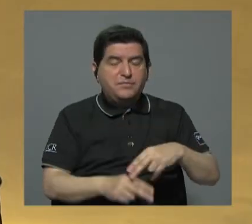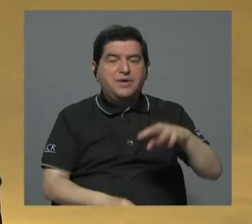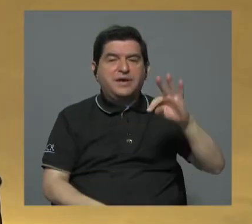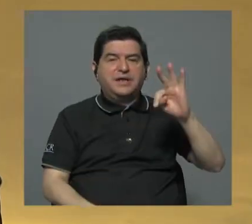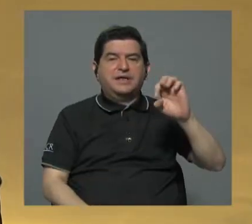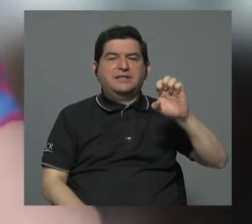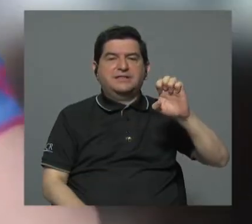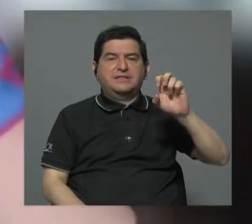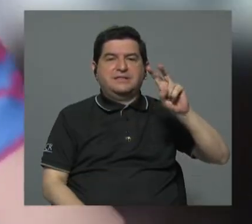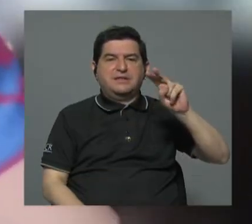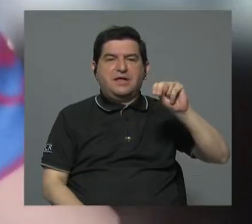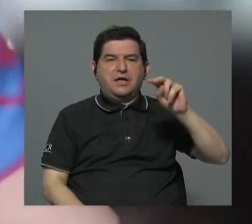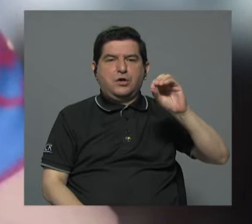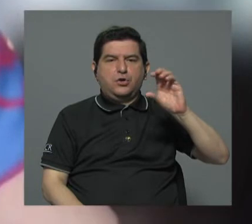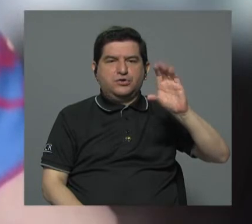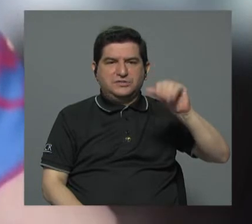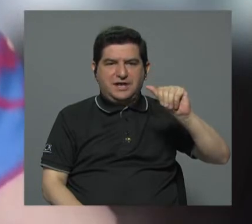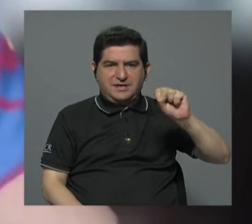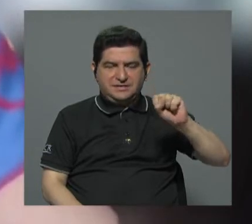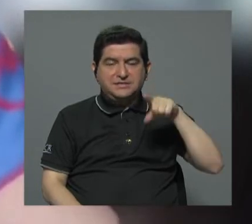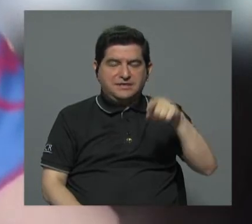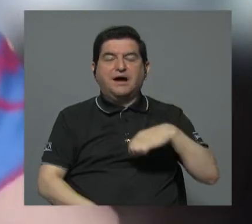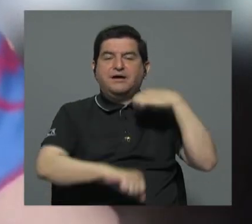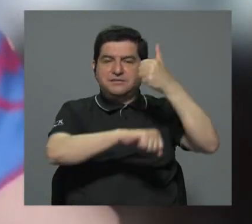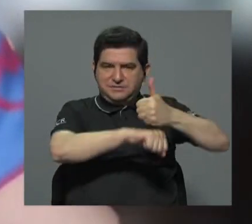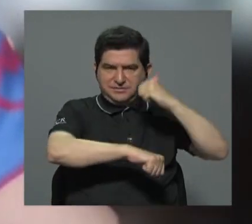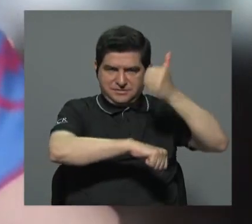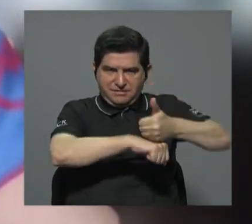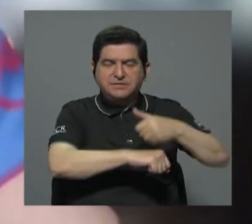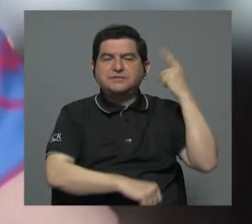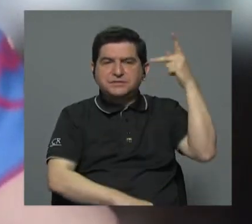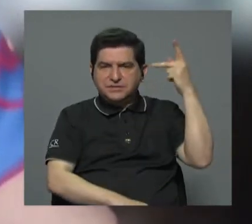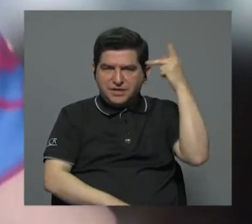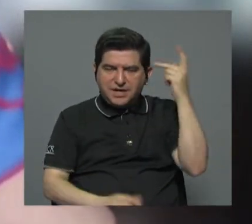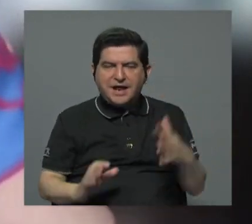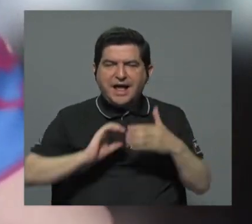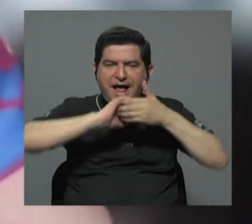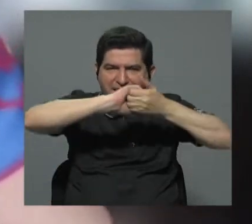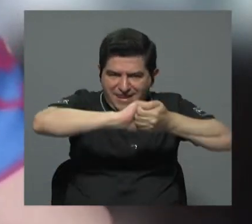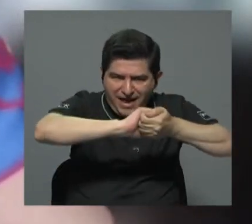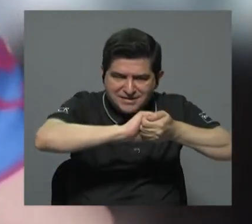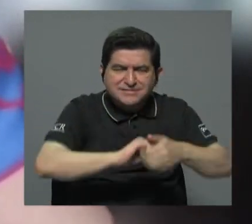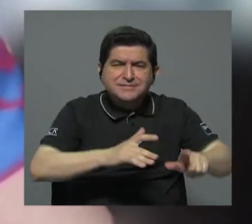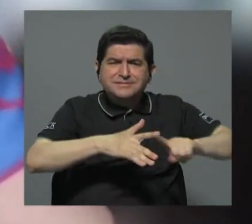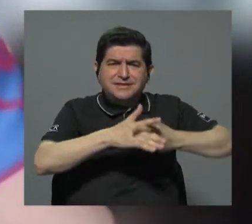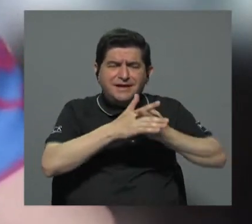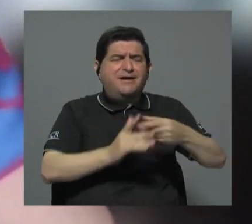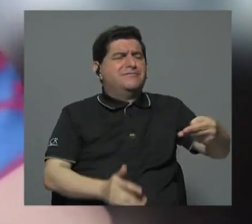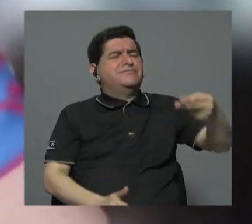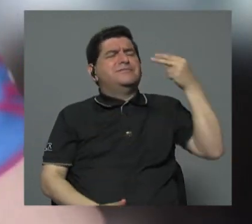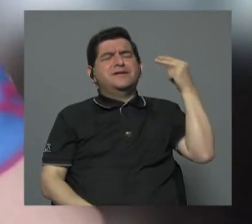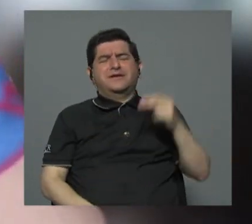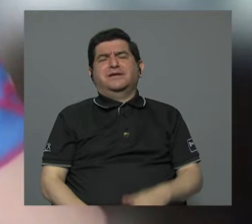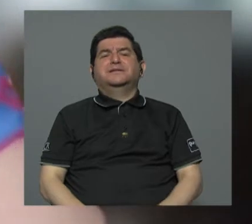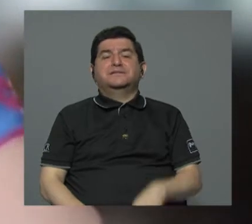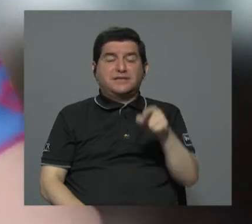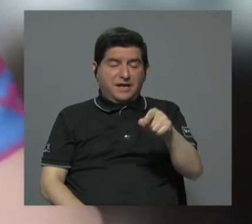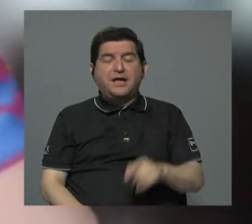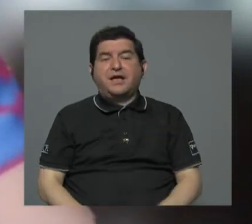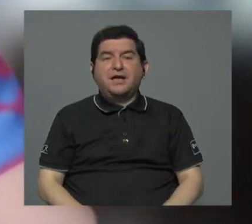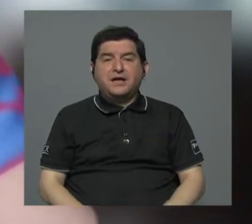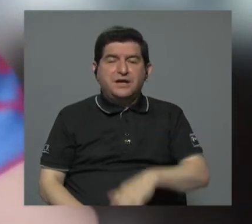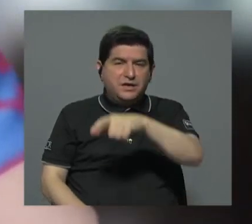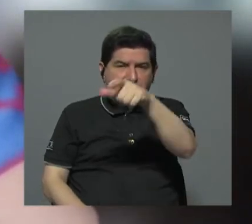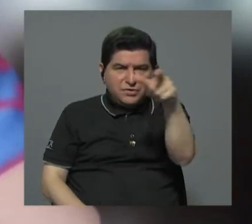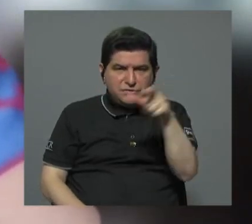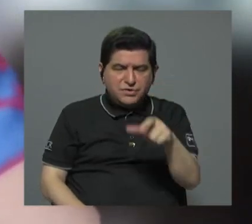isla de México, ellos se encargaron de establecer una política de alianzas desde los inicios de su historia cuando llegan a la Cuenca de México